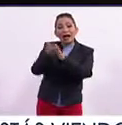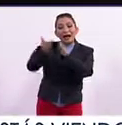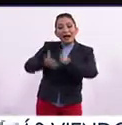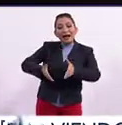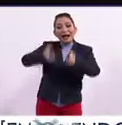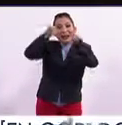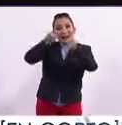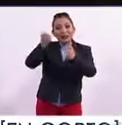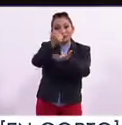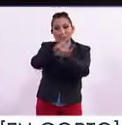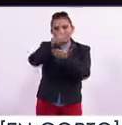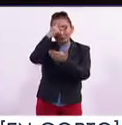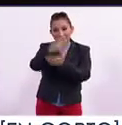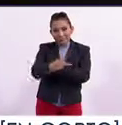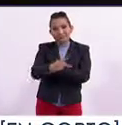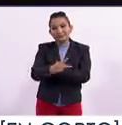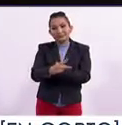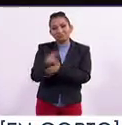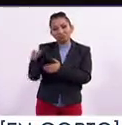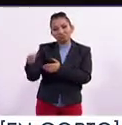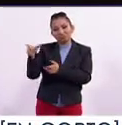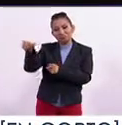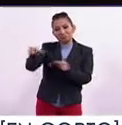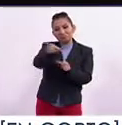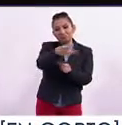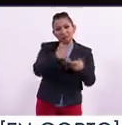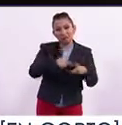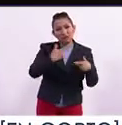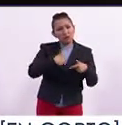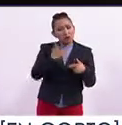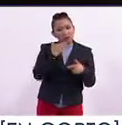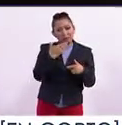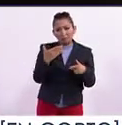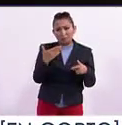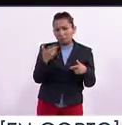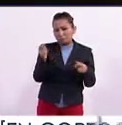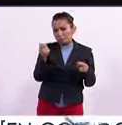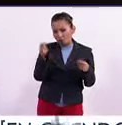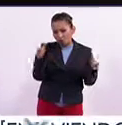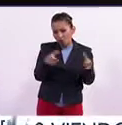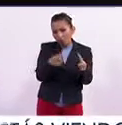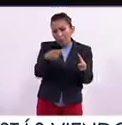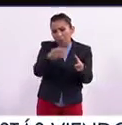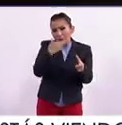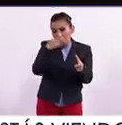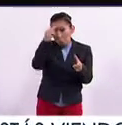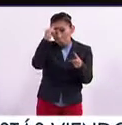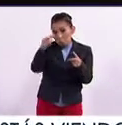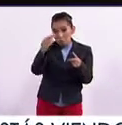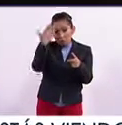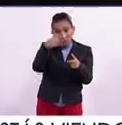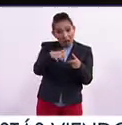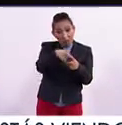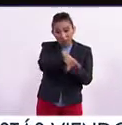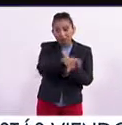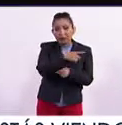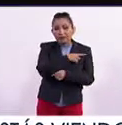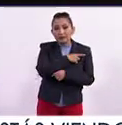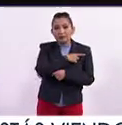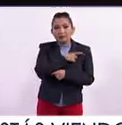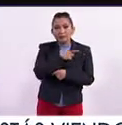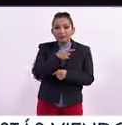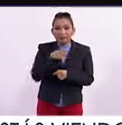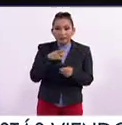que tiene un personal reducido pero bien preparado y que tiene que